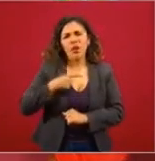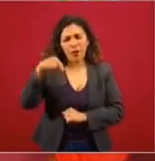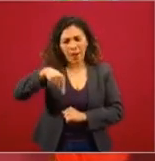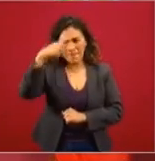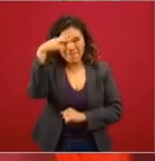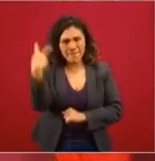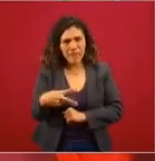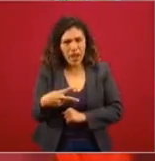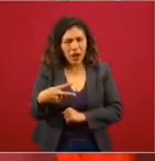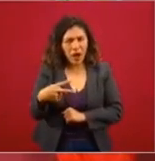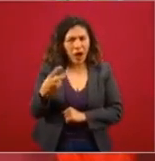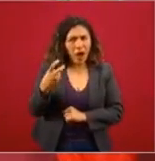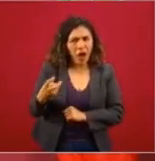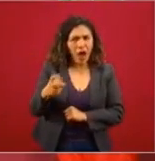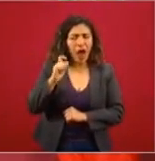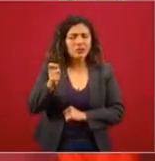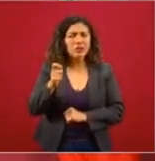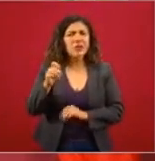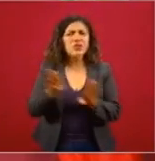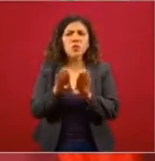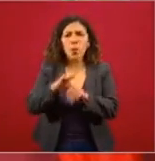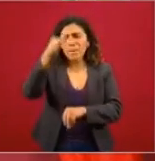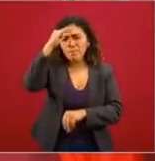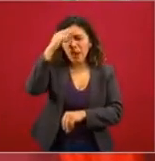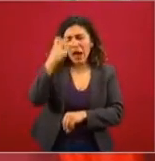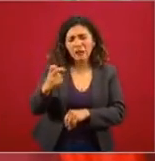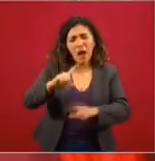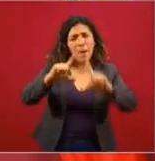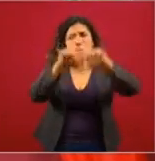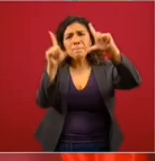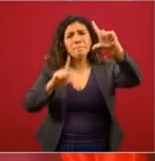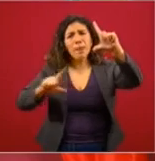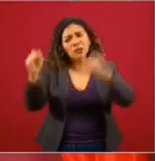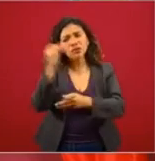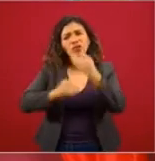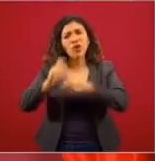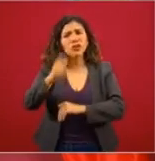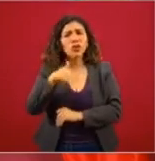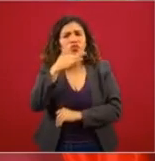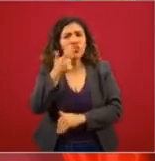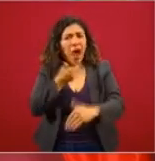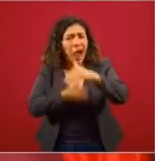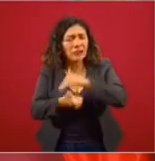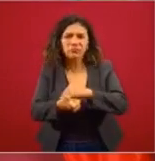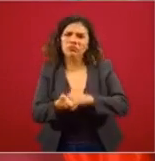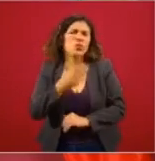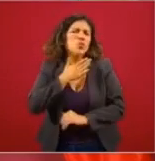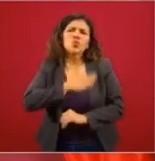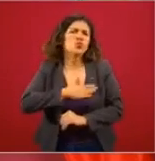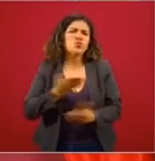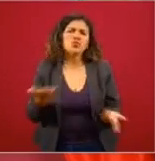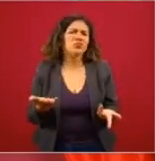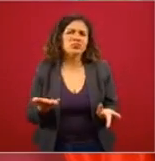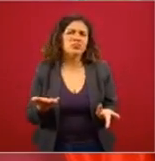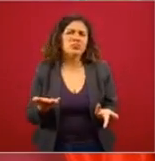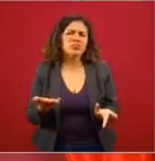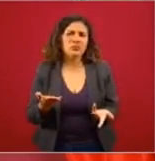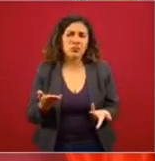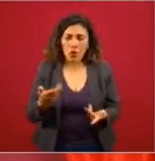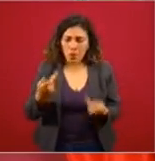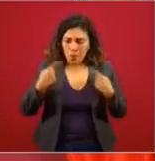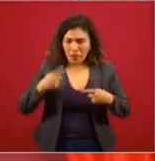México ser calificado como un país corrupto, porque es una gran injusticia. El pueblo de México es un